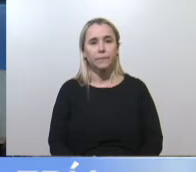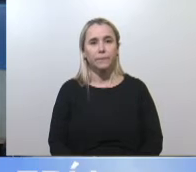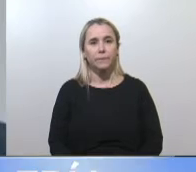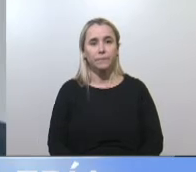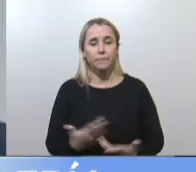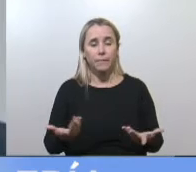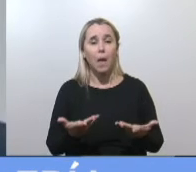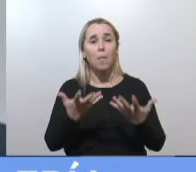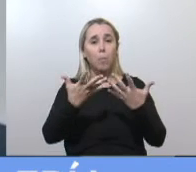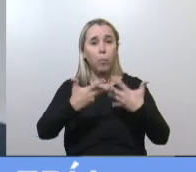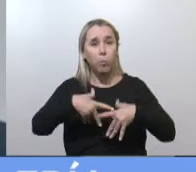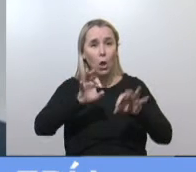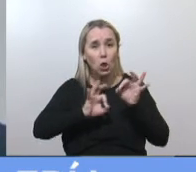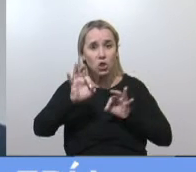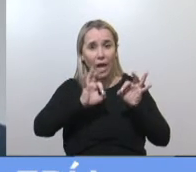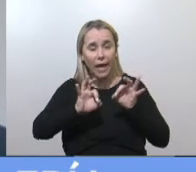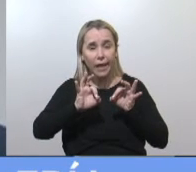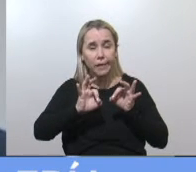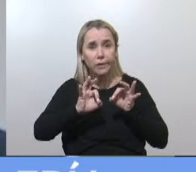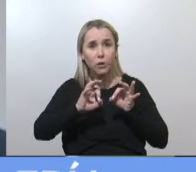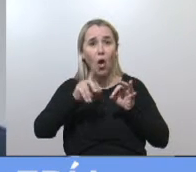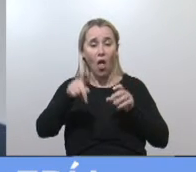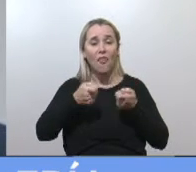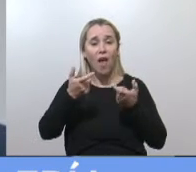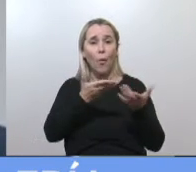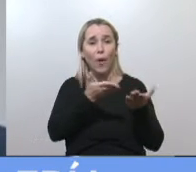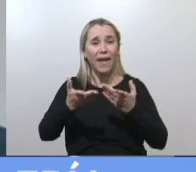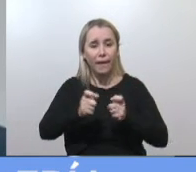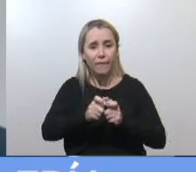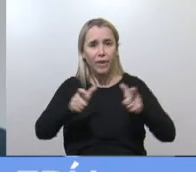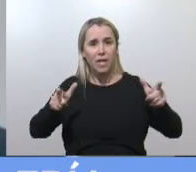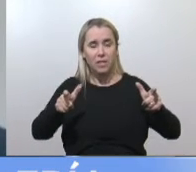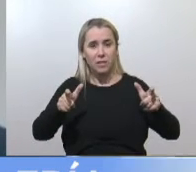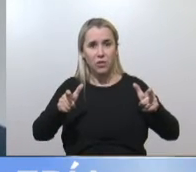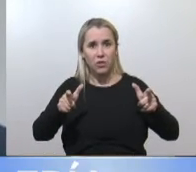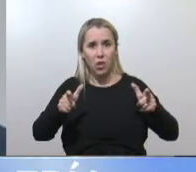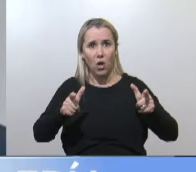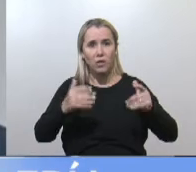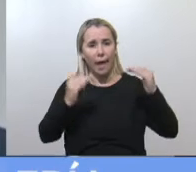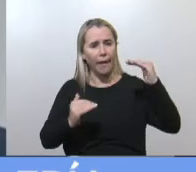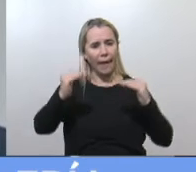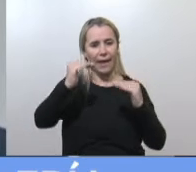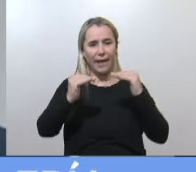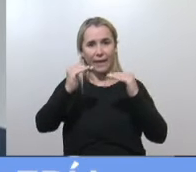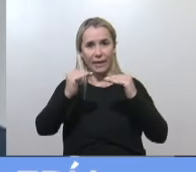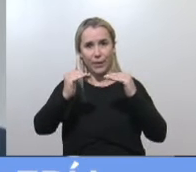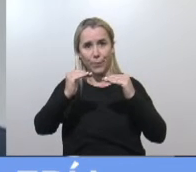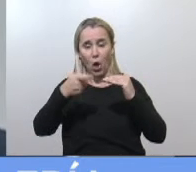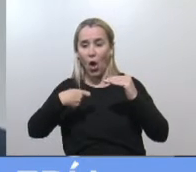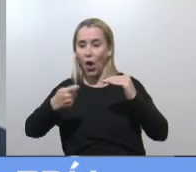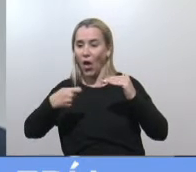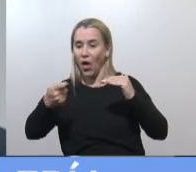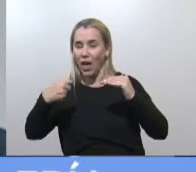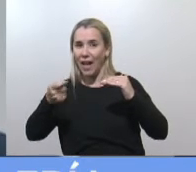El proyecto en tratamiento amplía los beneficios que brindan un equilibrio entre el costo de la tarifa de gas